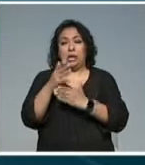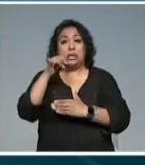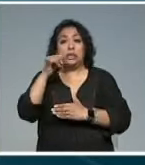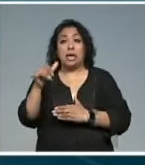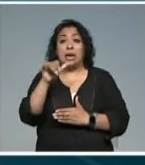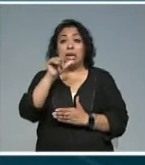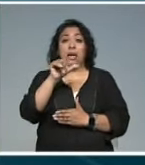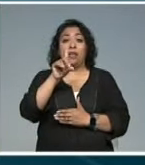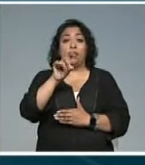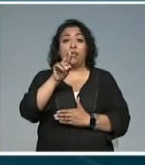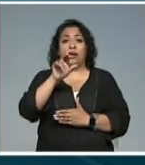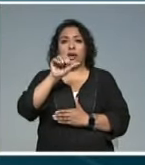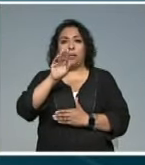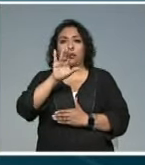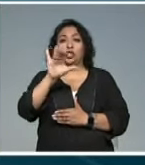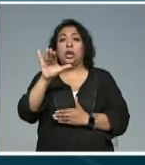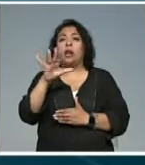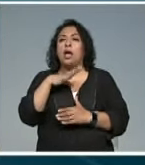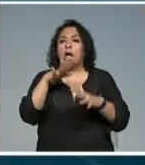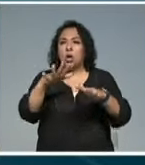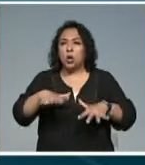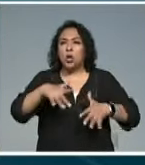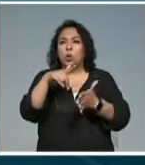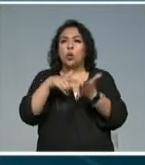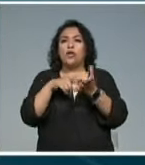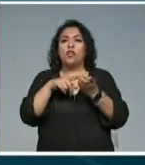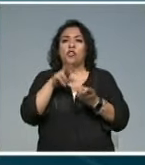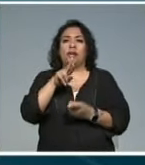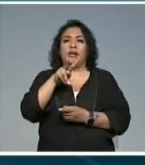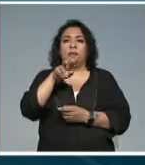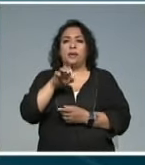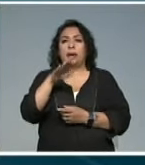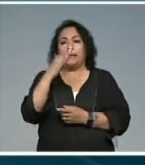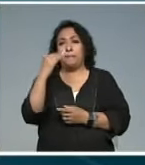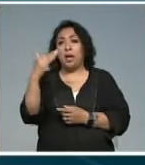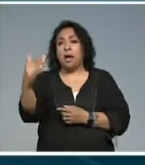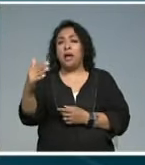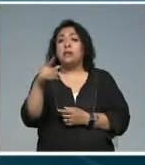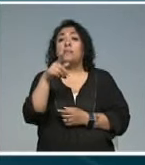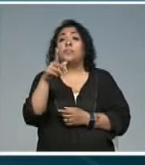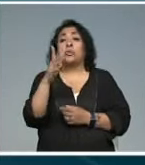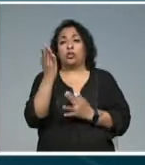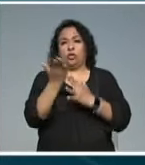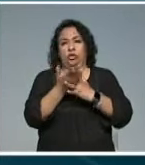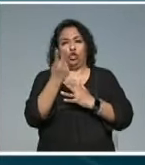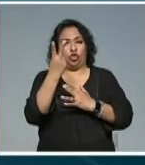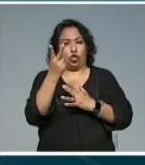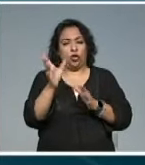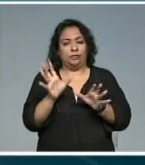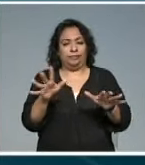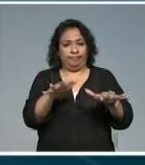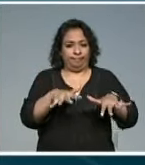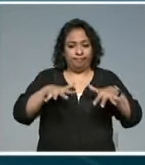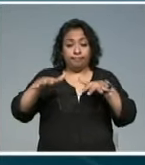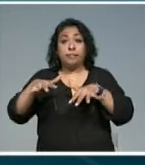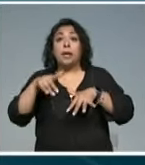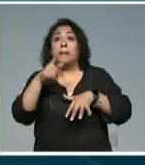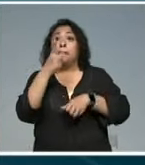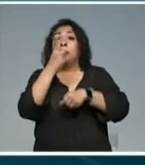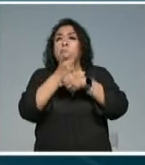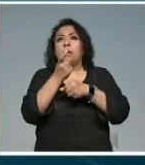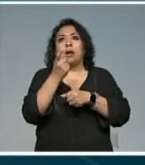Bocelli ofrecerá un concierto en la Riviera Maya como parte de su gira Believe World. El espectáculo estará dividido en dos momentos. Primero interpretará